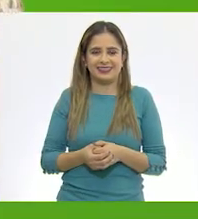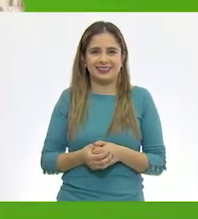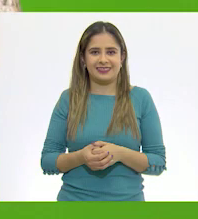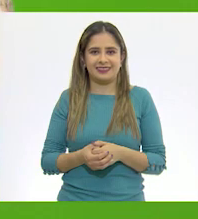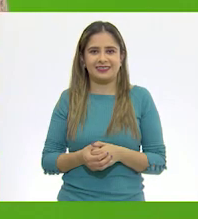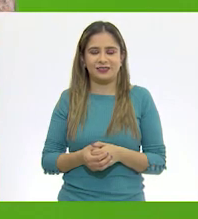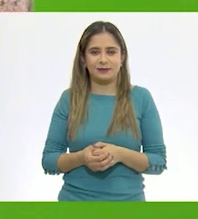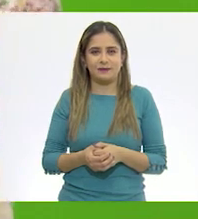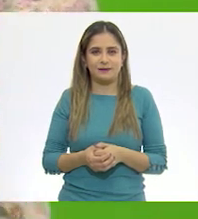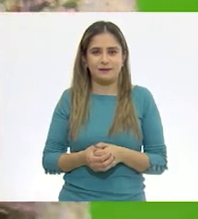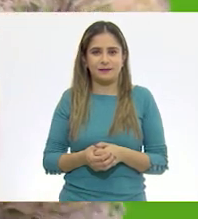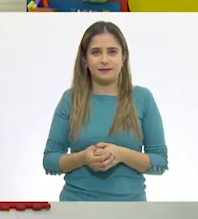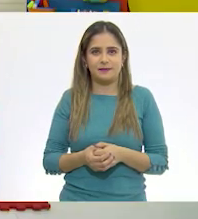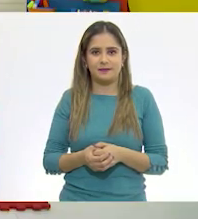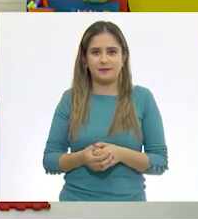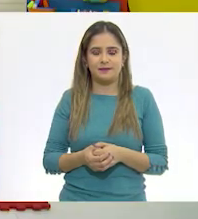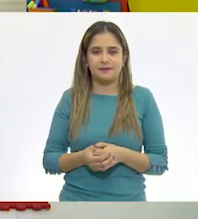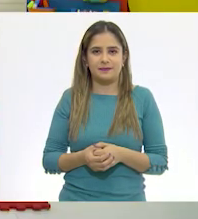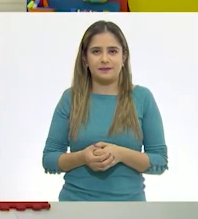Uh-huh. A ver.